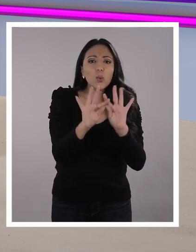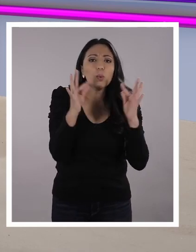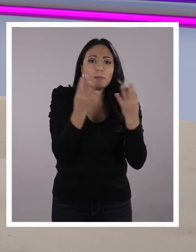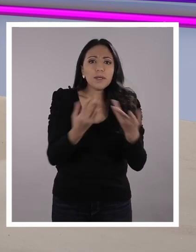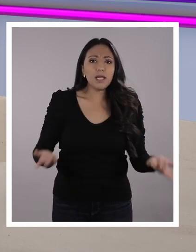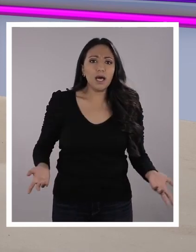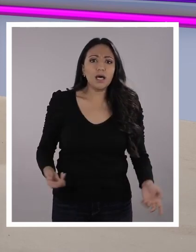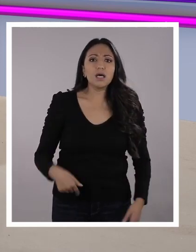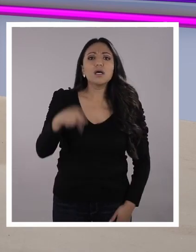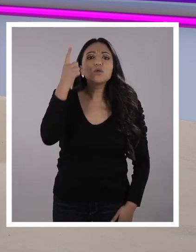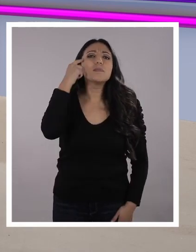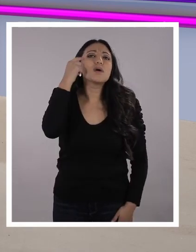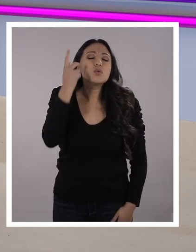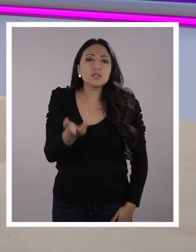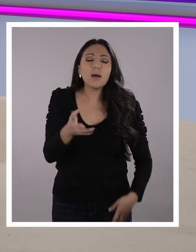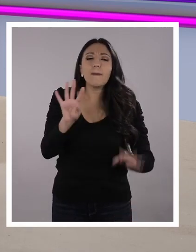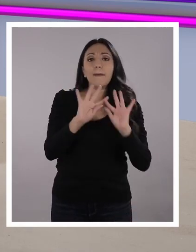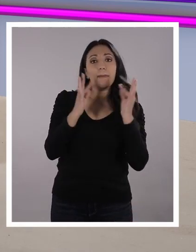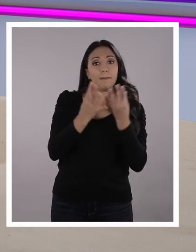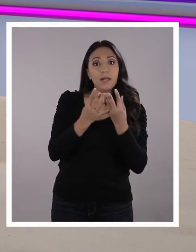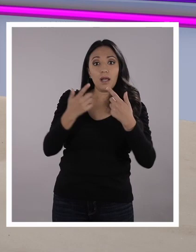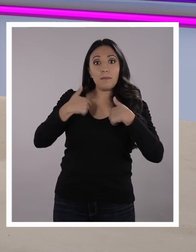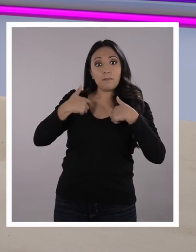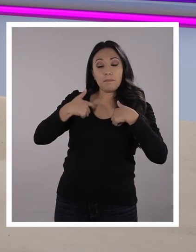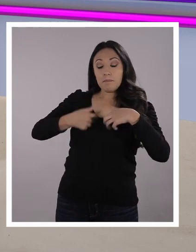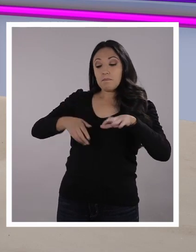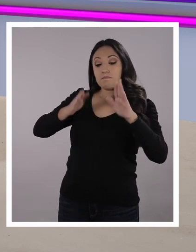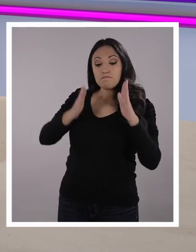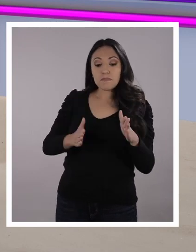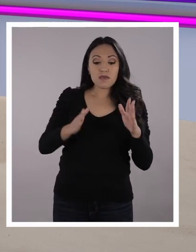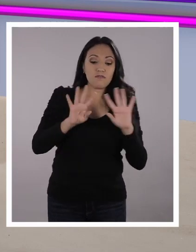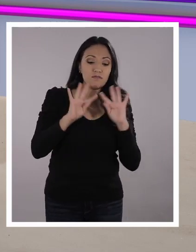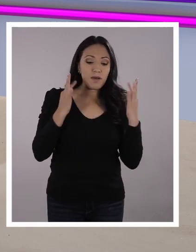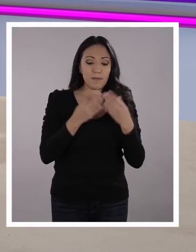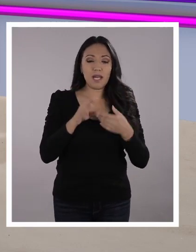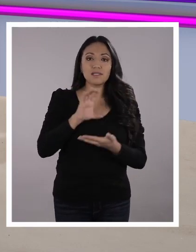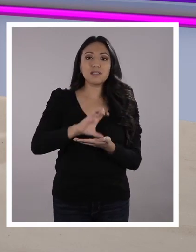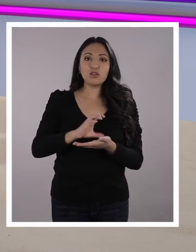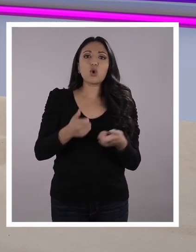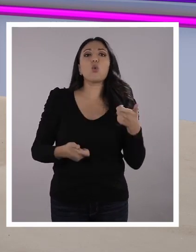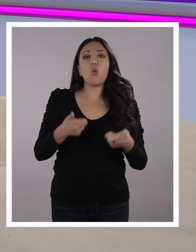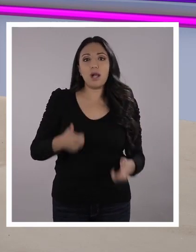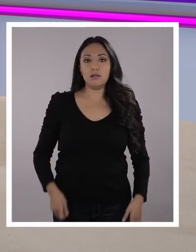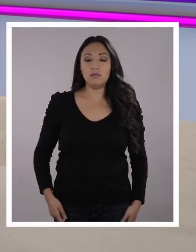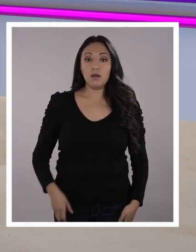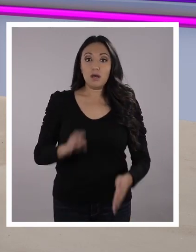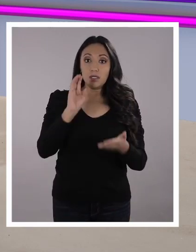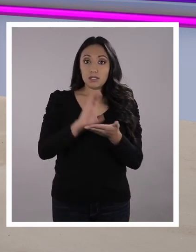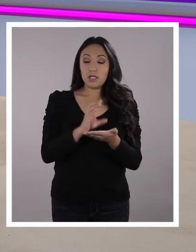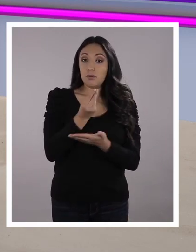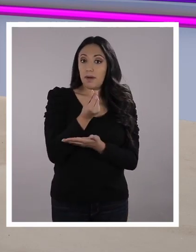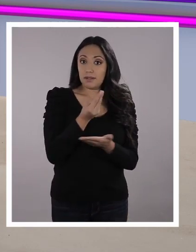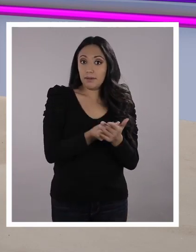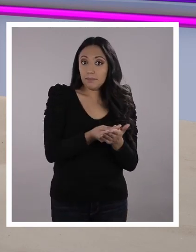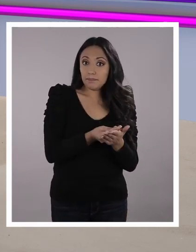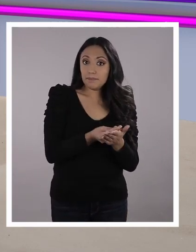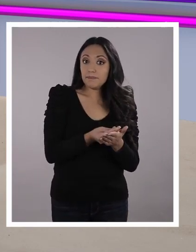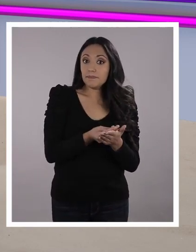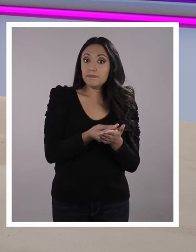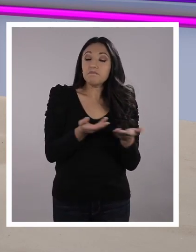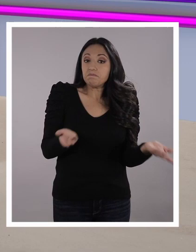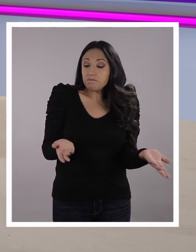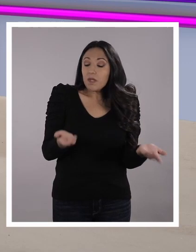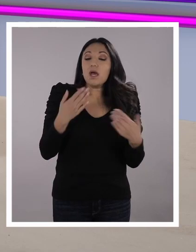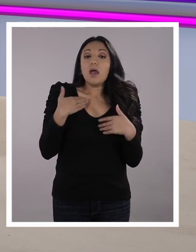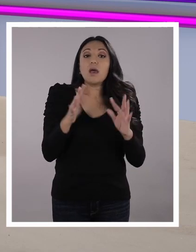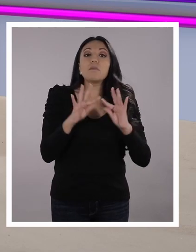familia. Pregúntense, a ver, nuestra familia, ¿qué es lo que está en el centro de nuestra familia? Si en el centro de nuestra familia, ¿qué es lo que va a pasar?